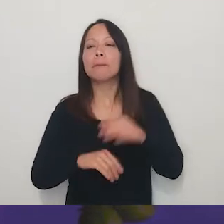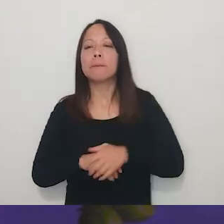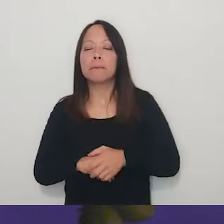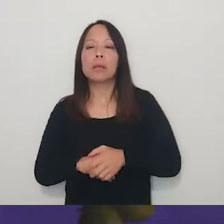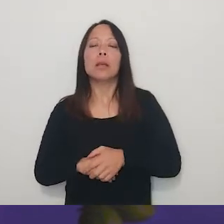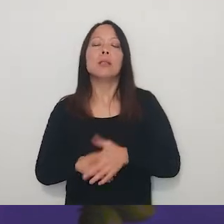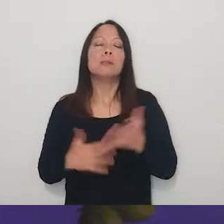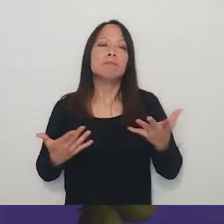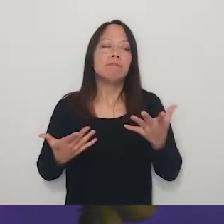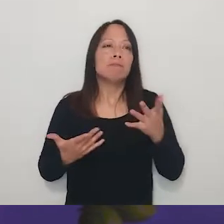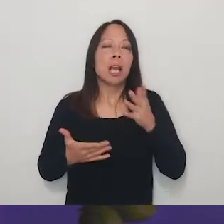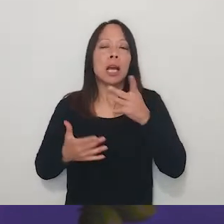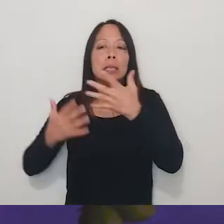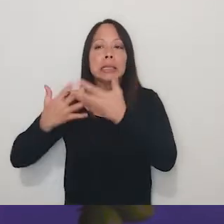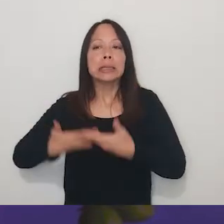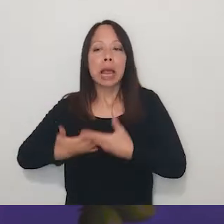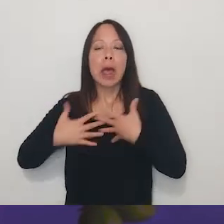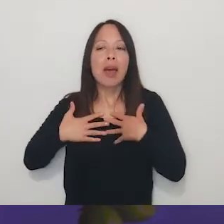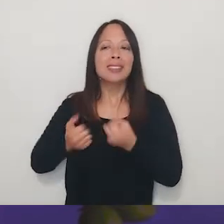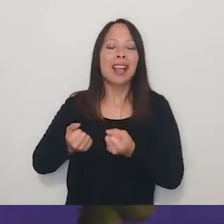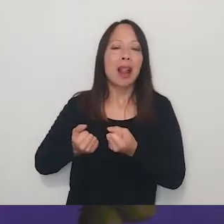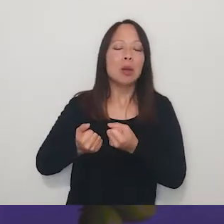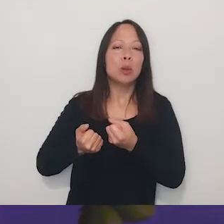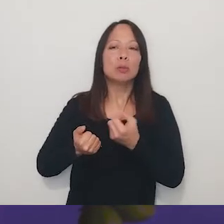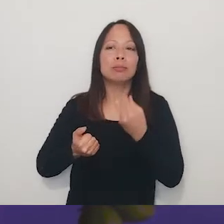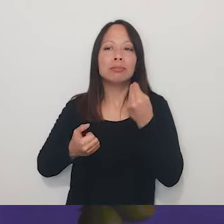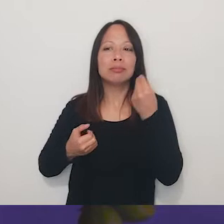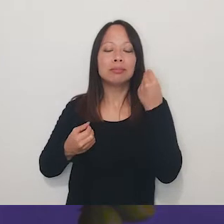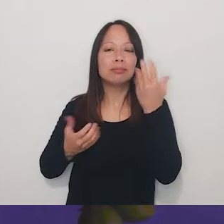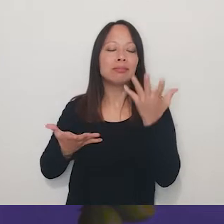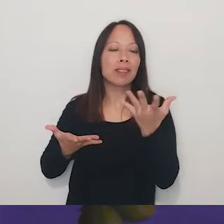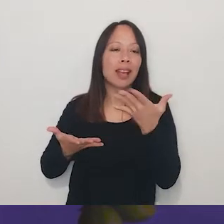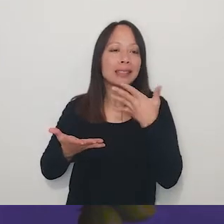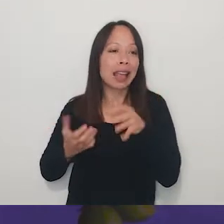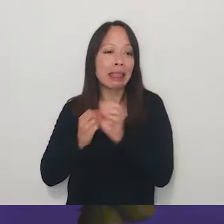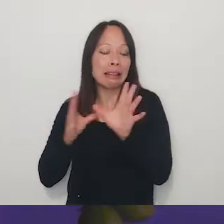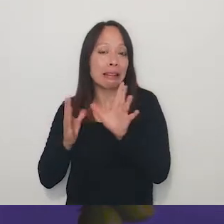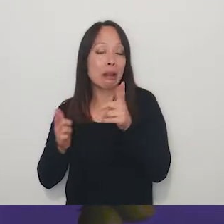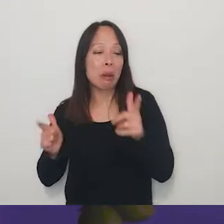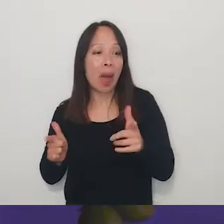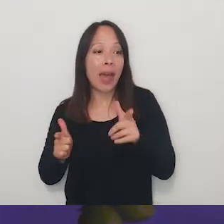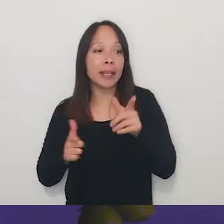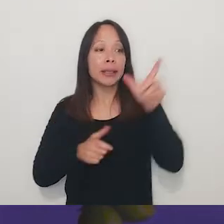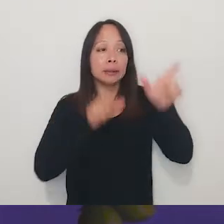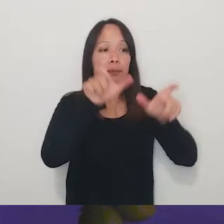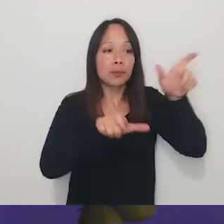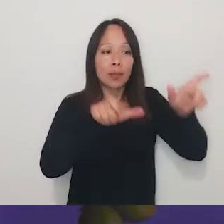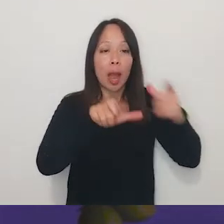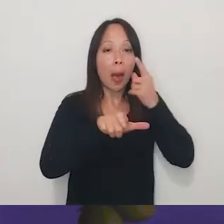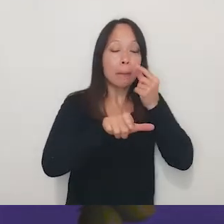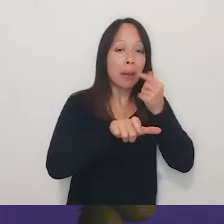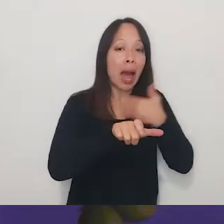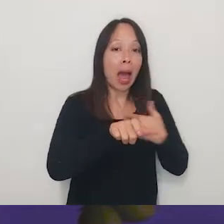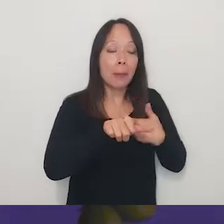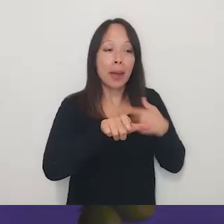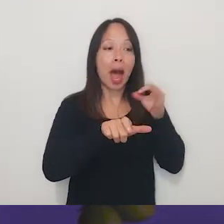falta de comprensión desde el sistema de salud, los padres o los pacientes mismos, si son adultos, empiezan a